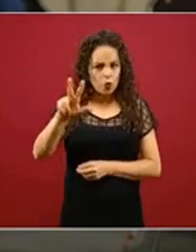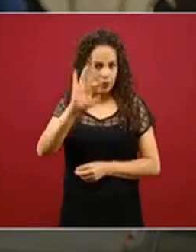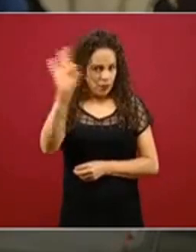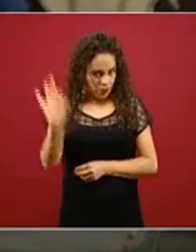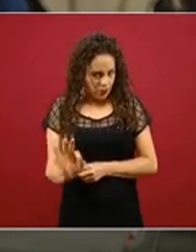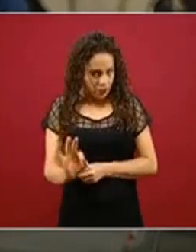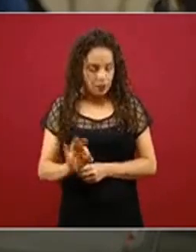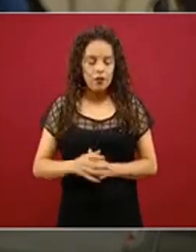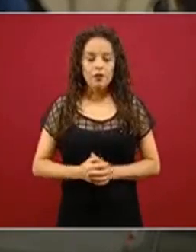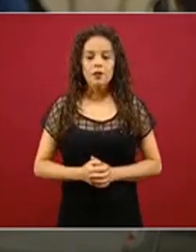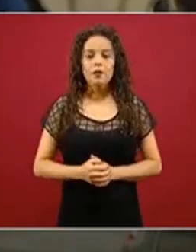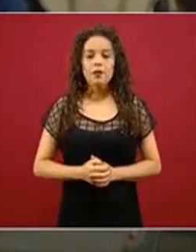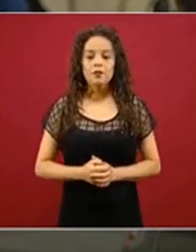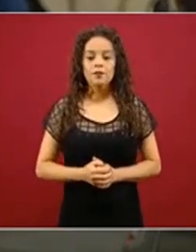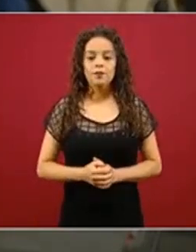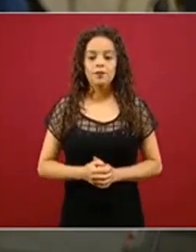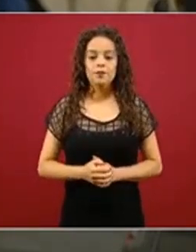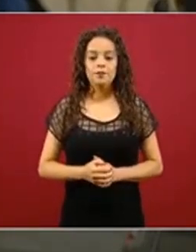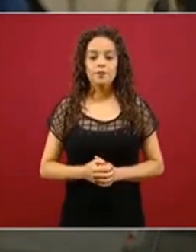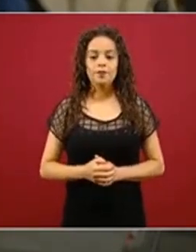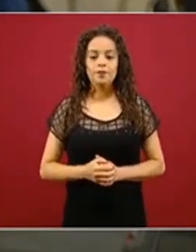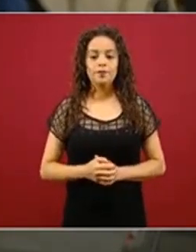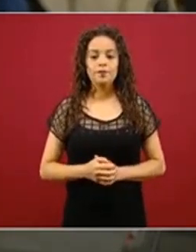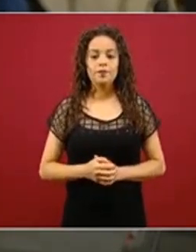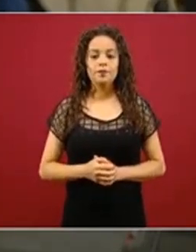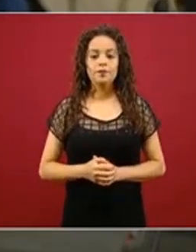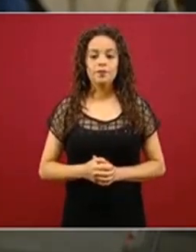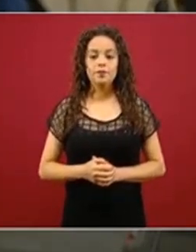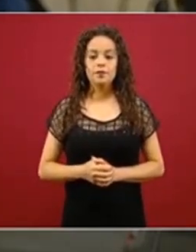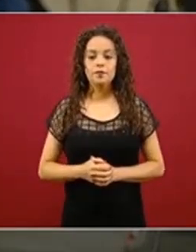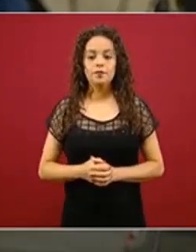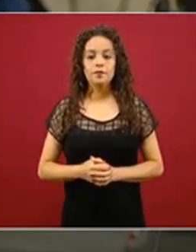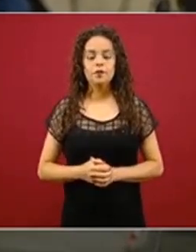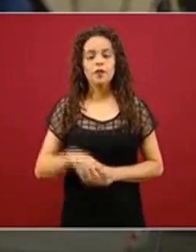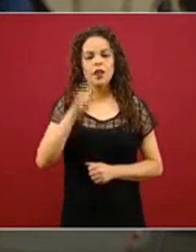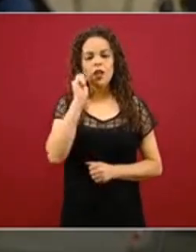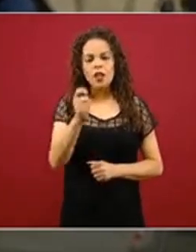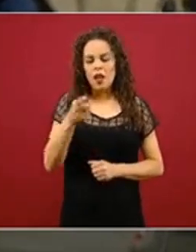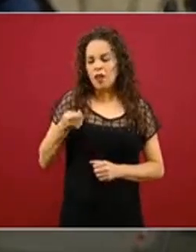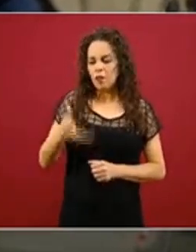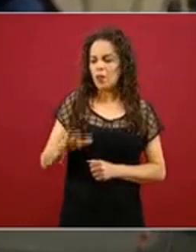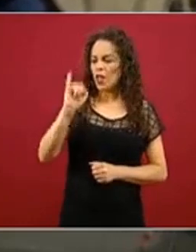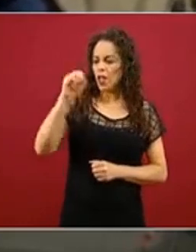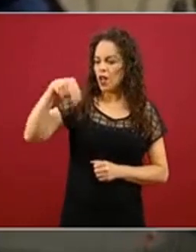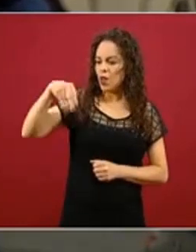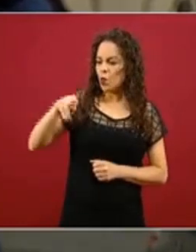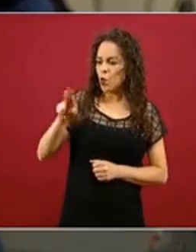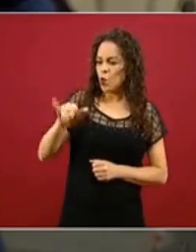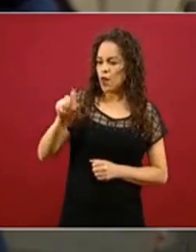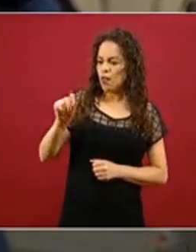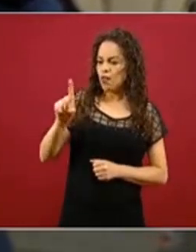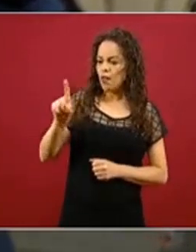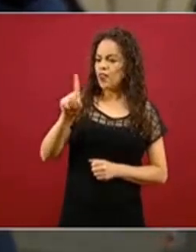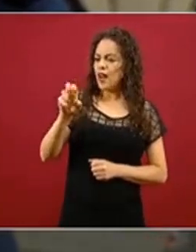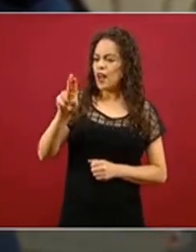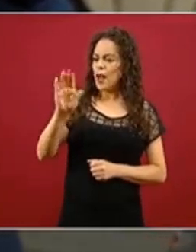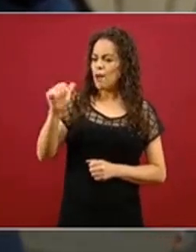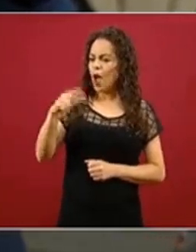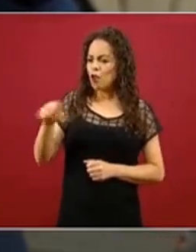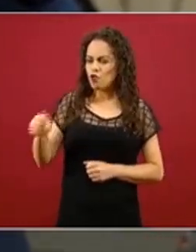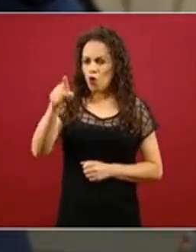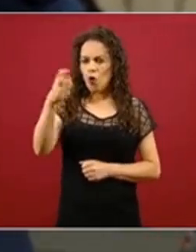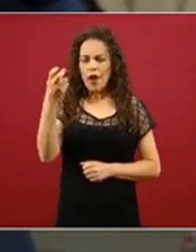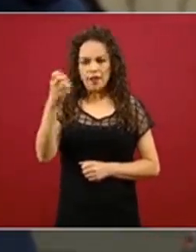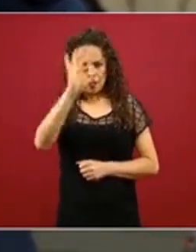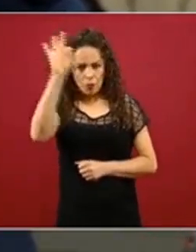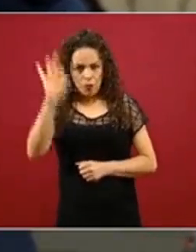58%, a la luz de la inmunidad de rebaño, ¿qué hay con este porcentaje? ¿Es útil, no es